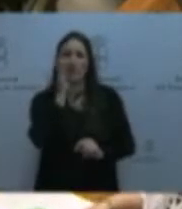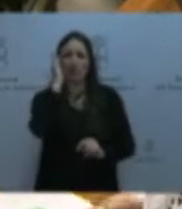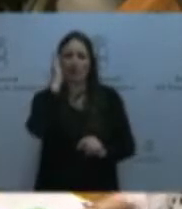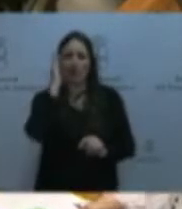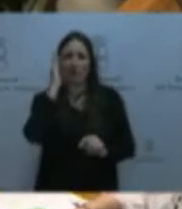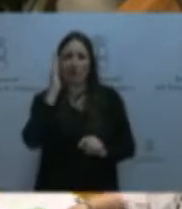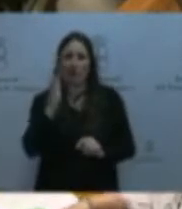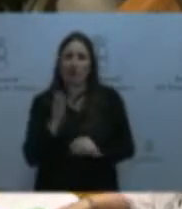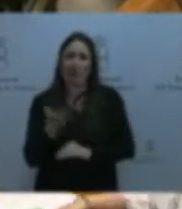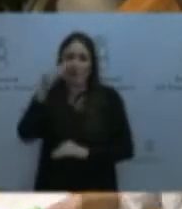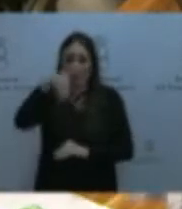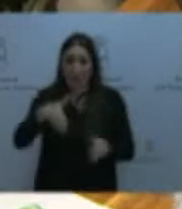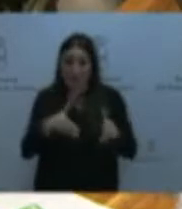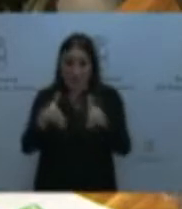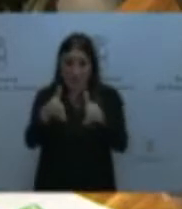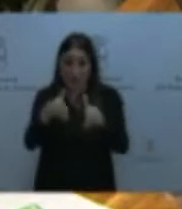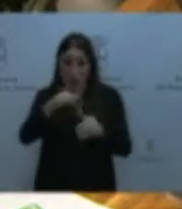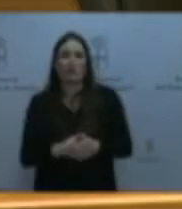este río?